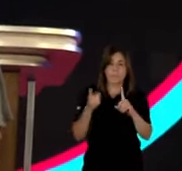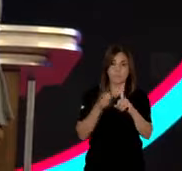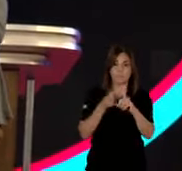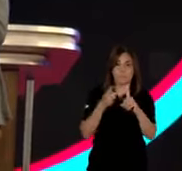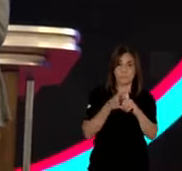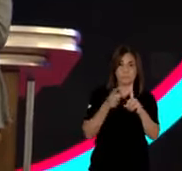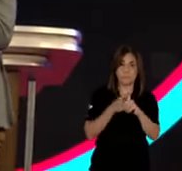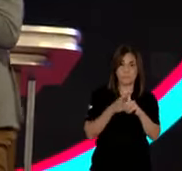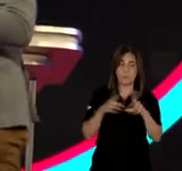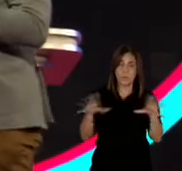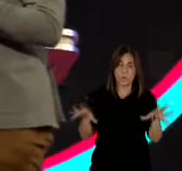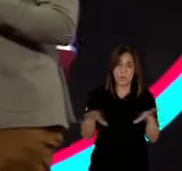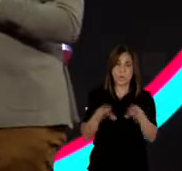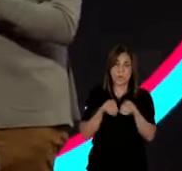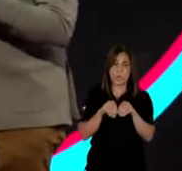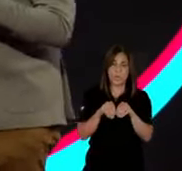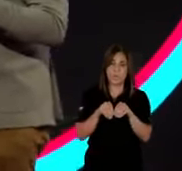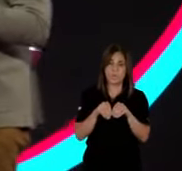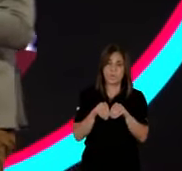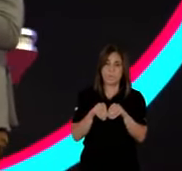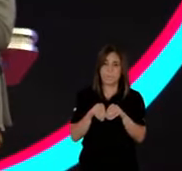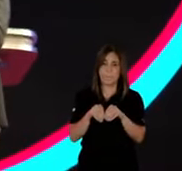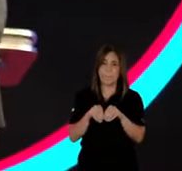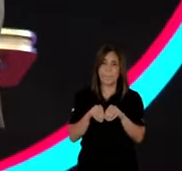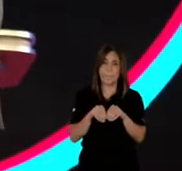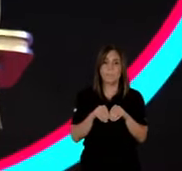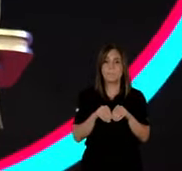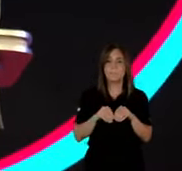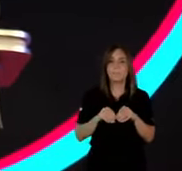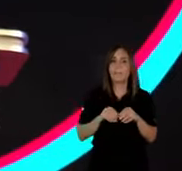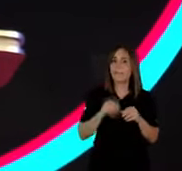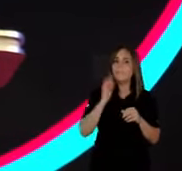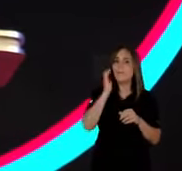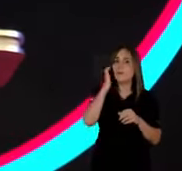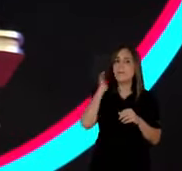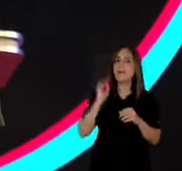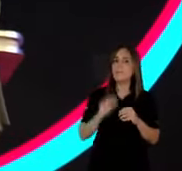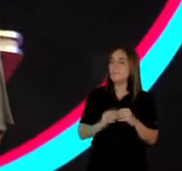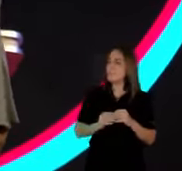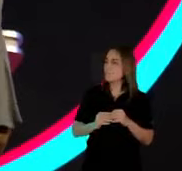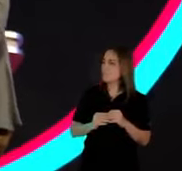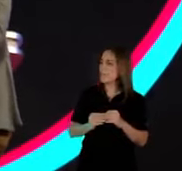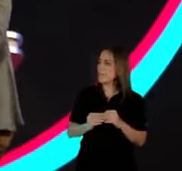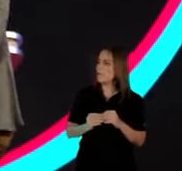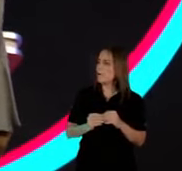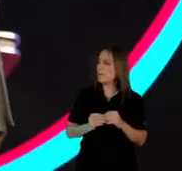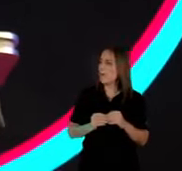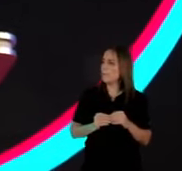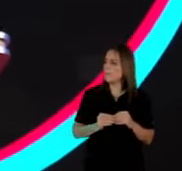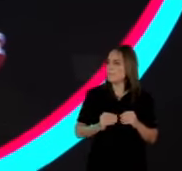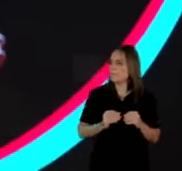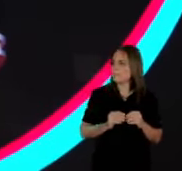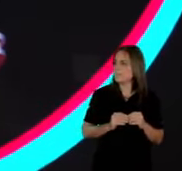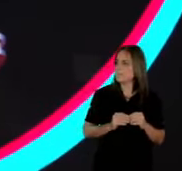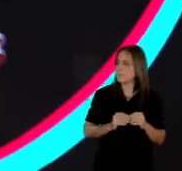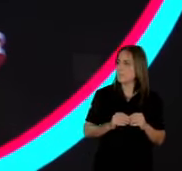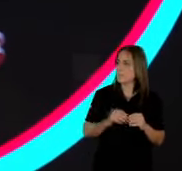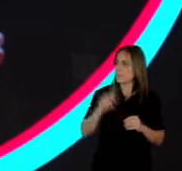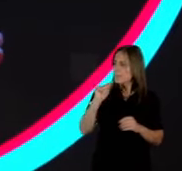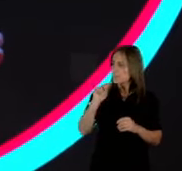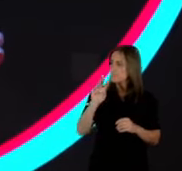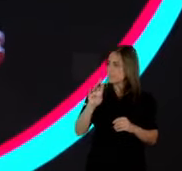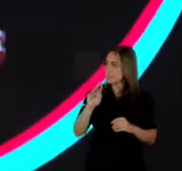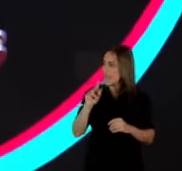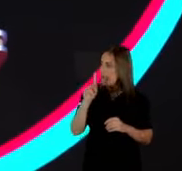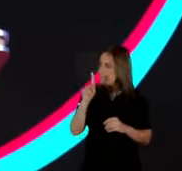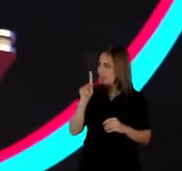las plataformas de todas nuestras comunicaciones, los podcast apps, ahí está nuestra televisión, en todos los